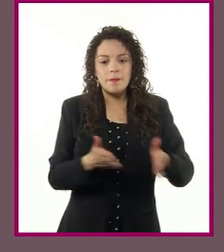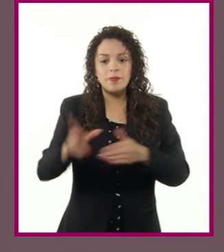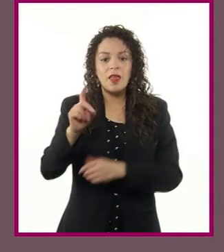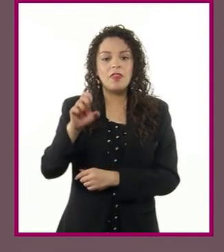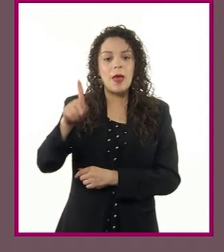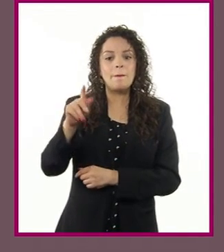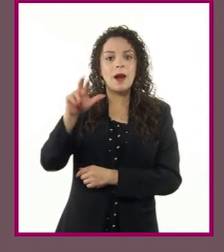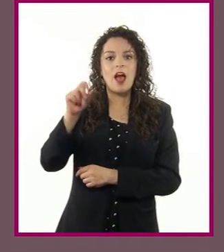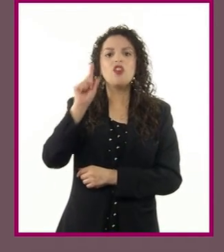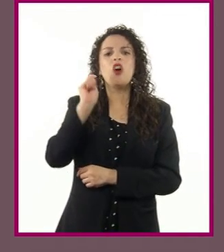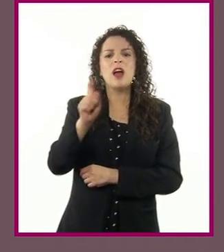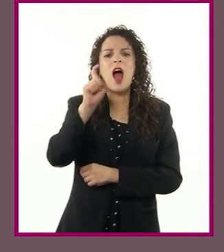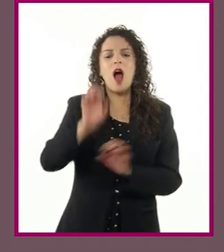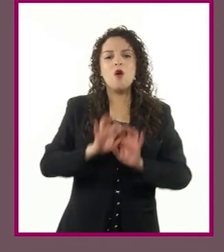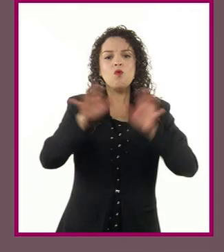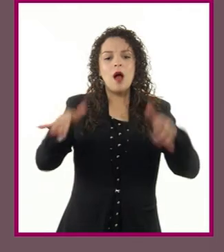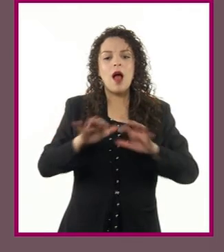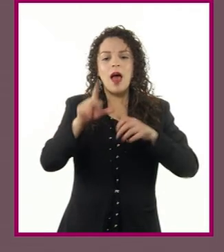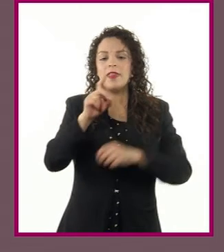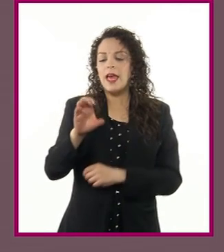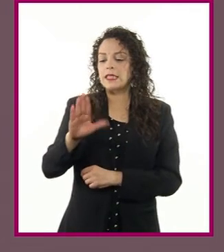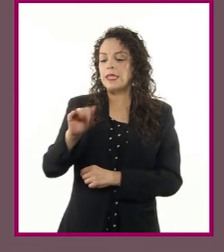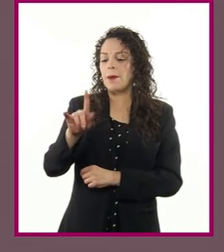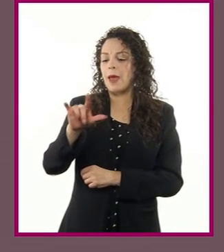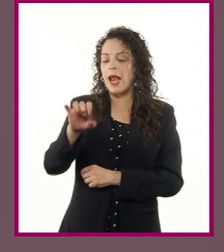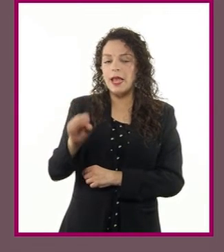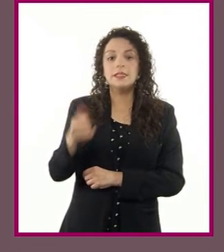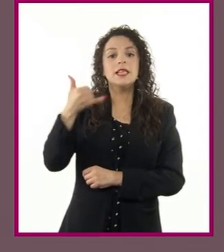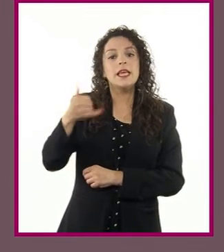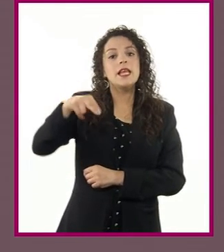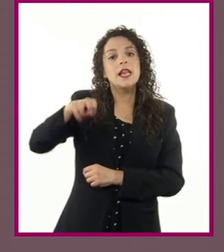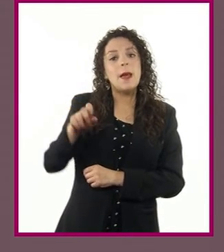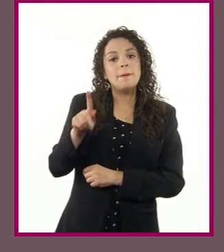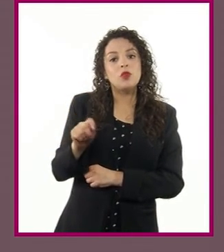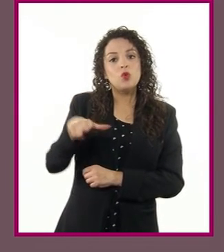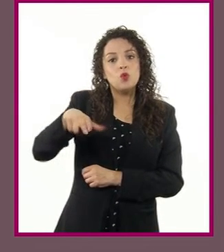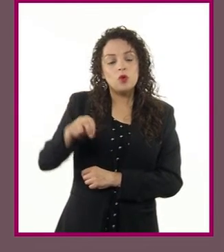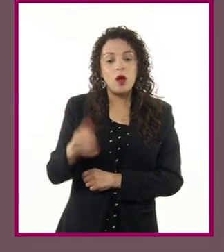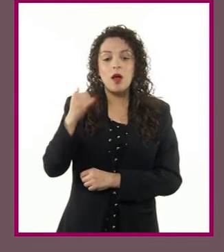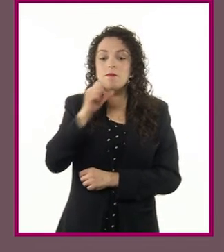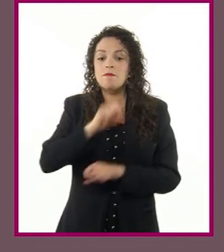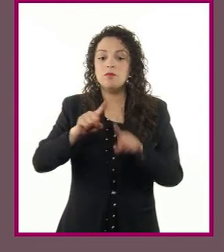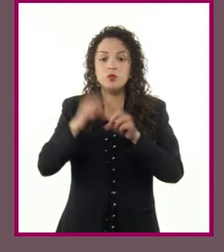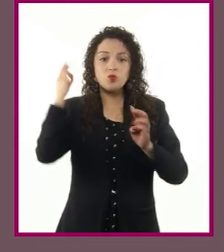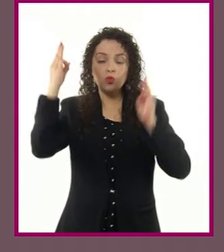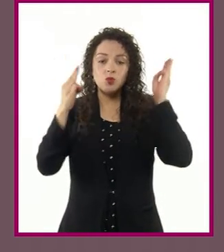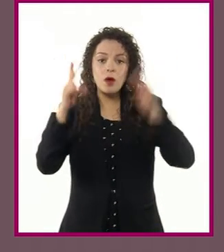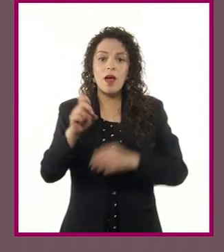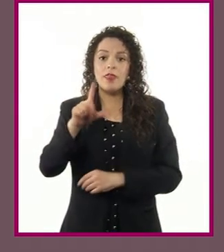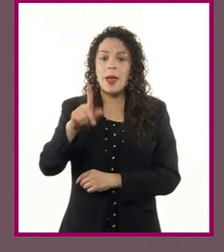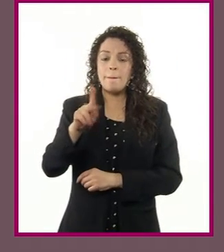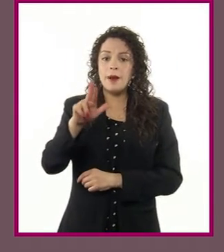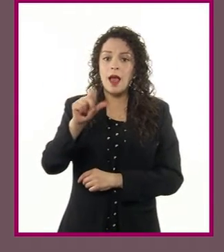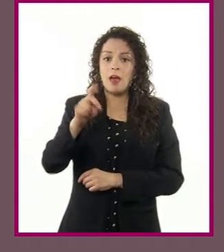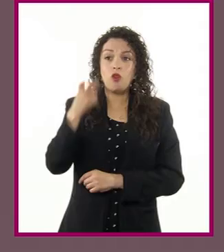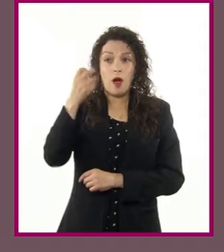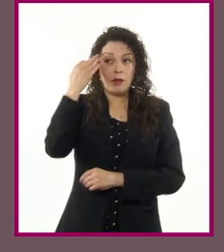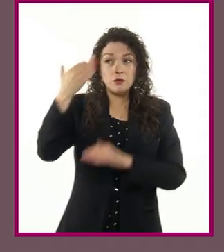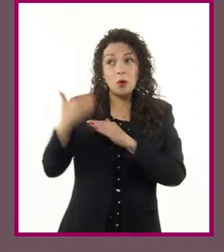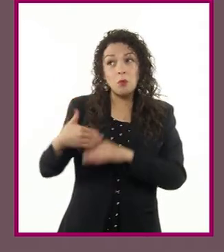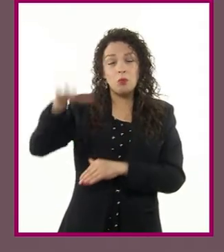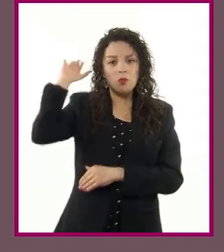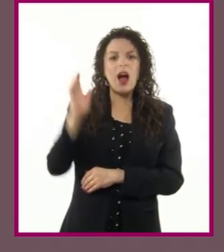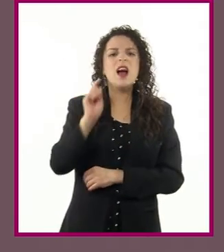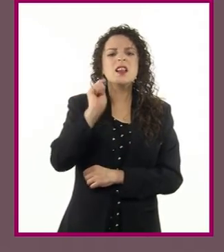de Cibeles y la de Neptuno, así como el actual Museo del Prado, que en aquella época